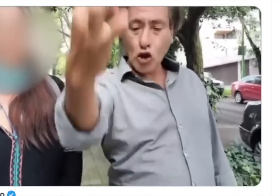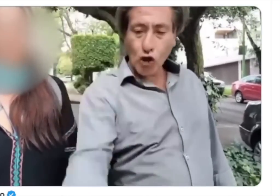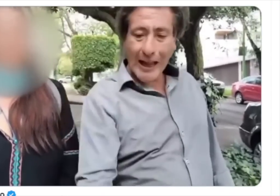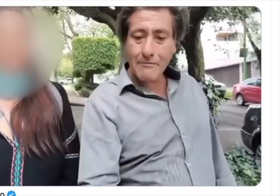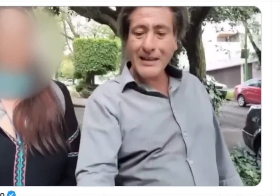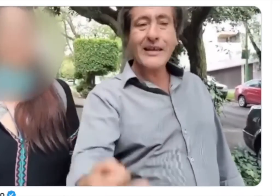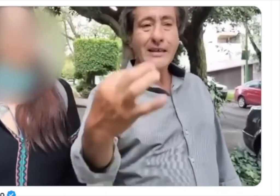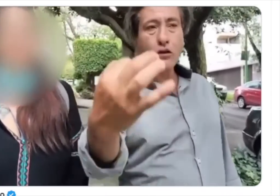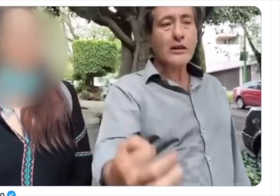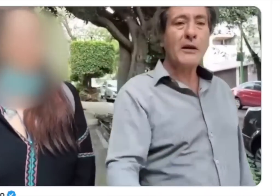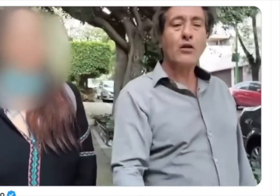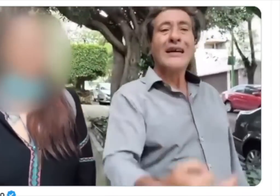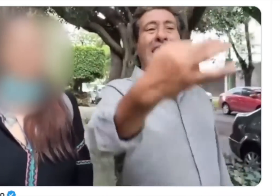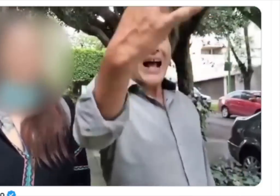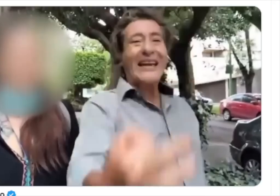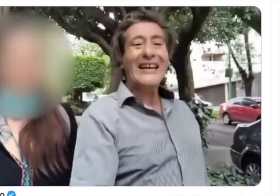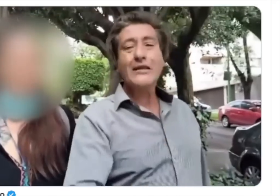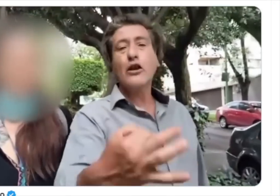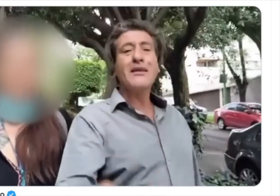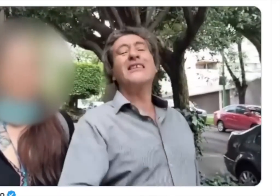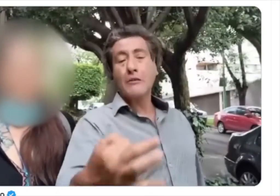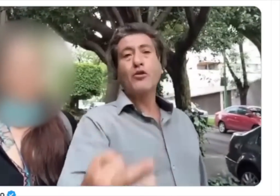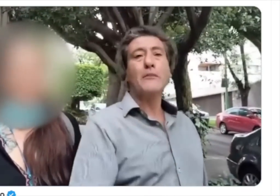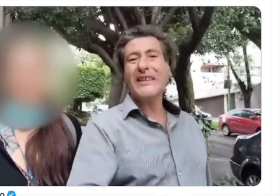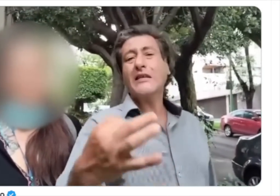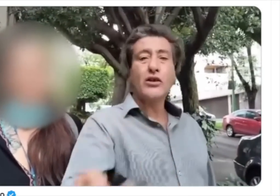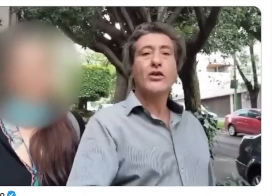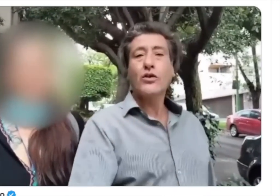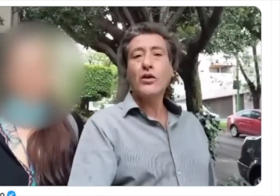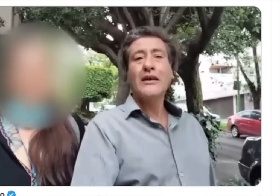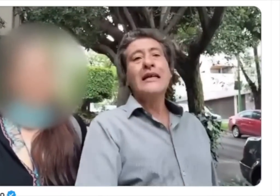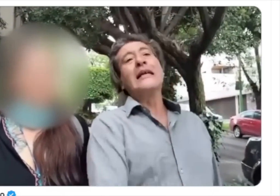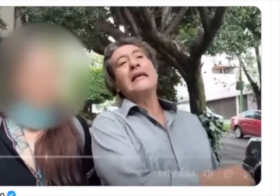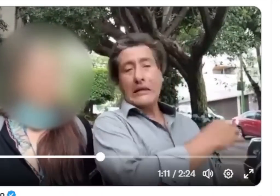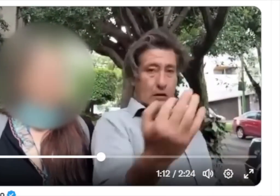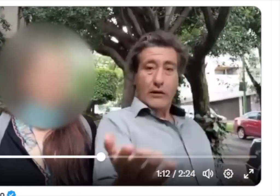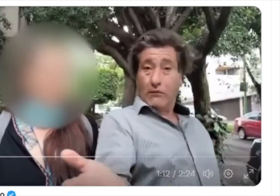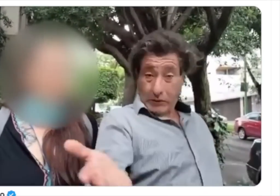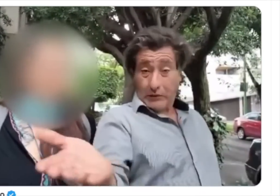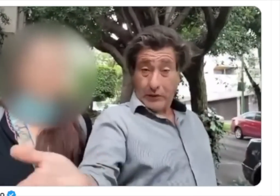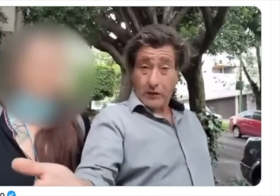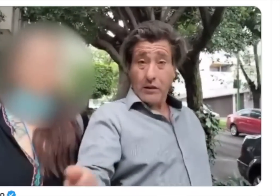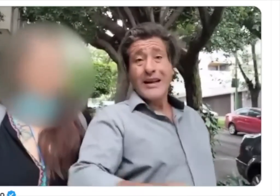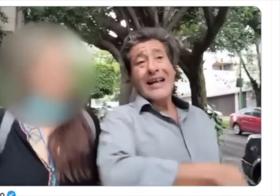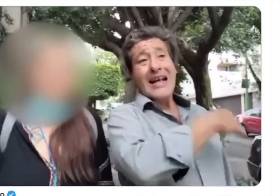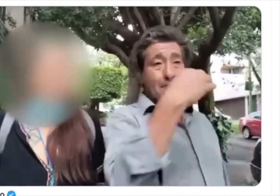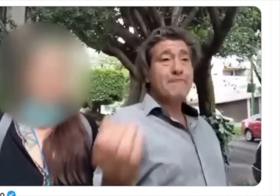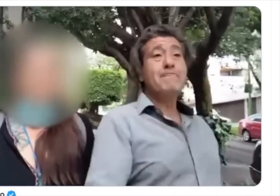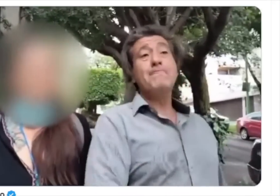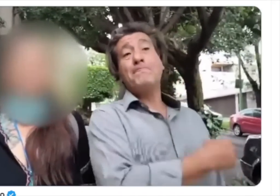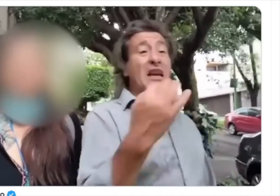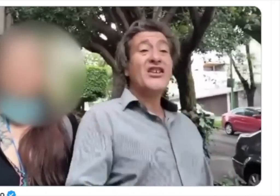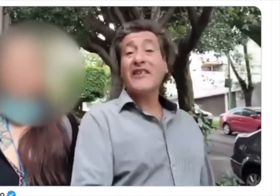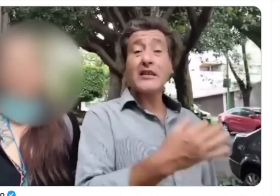de aquí. Totalmente. O sea, dígalo. Se así. Aquí en las Lomas de Chapultepec. Dígalo. Se lo digo. Por eso, pues quiero que